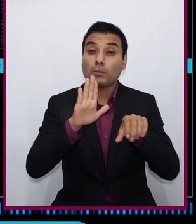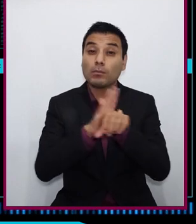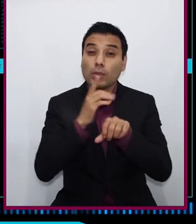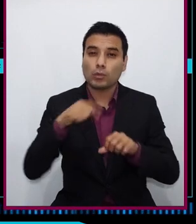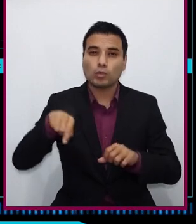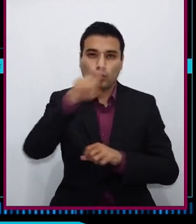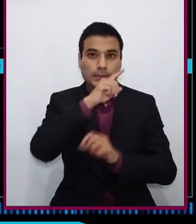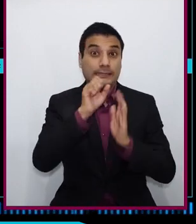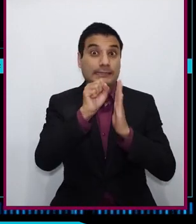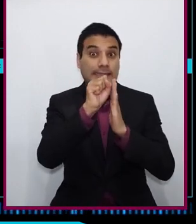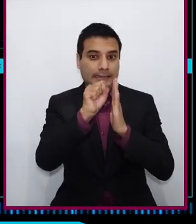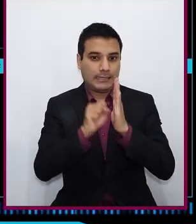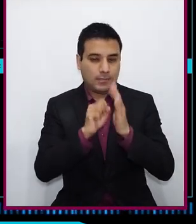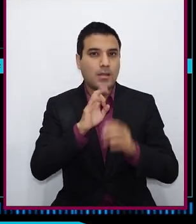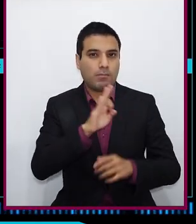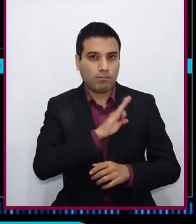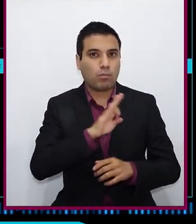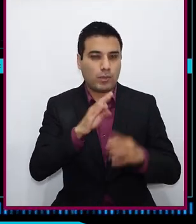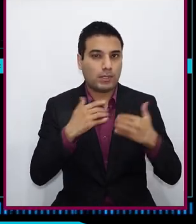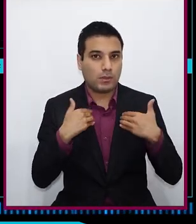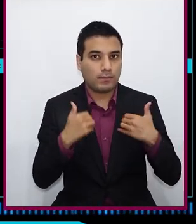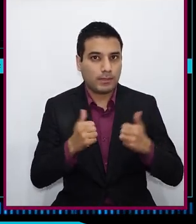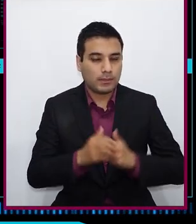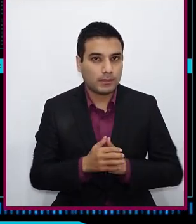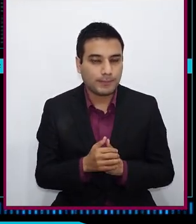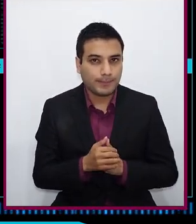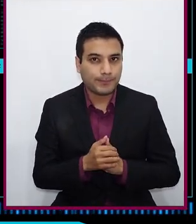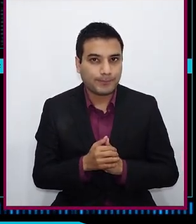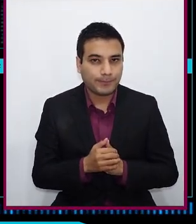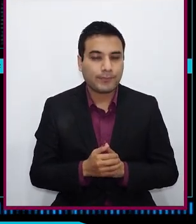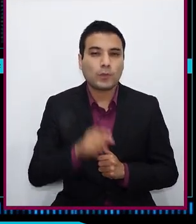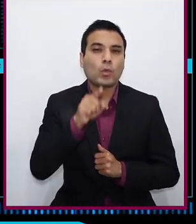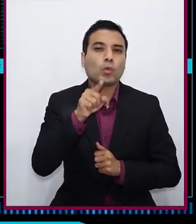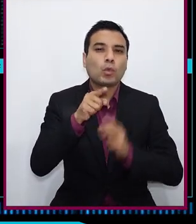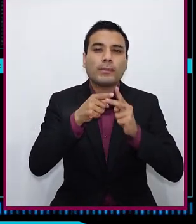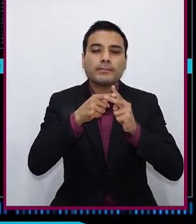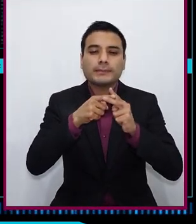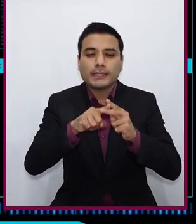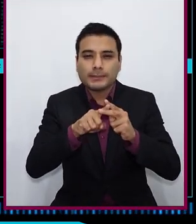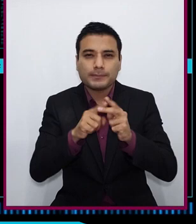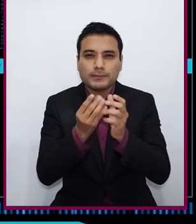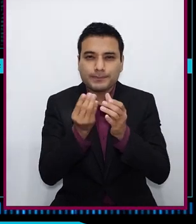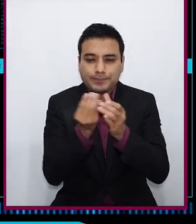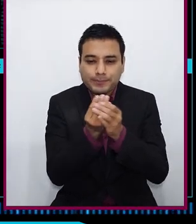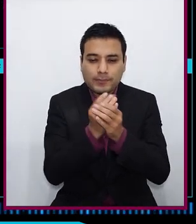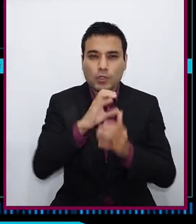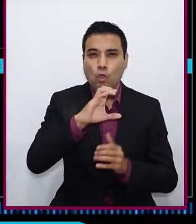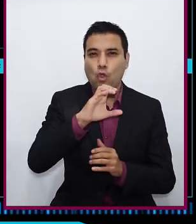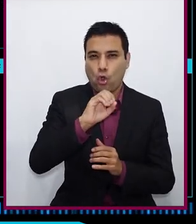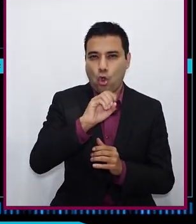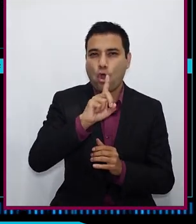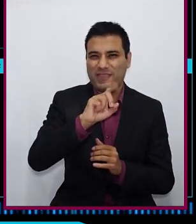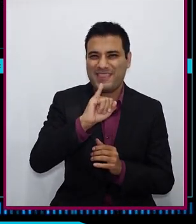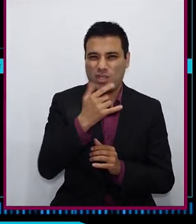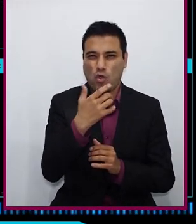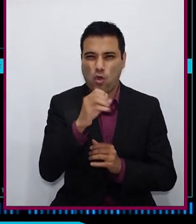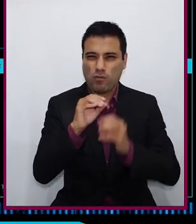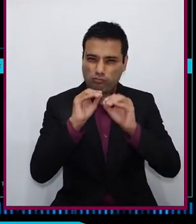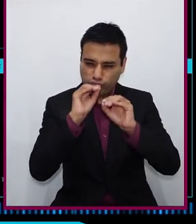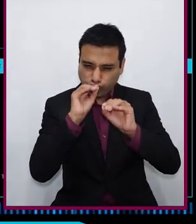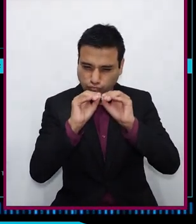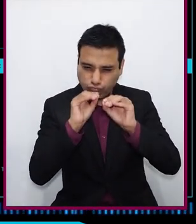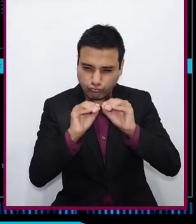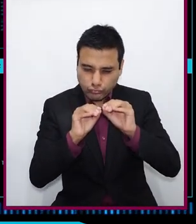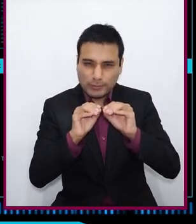importante que que esto se aplique y se use porque nos ayuda a tener un entendimiento de un sistema no